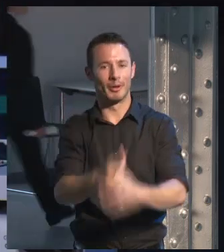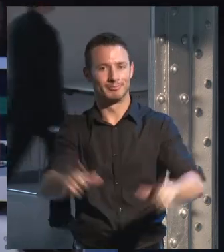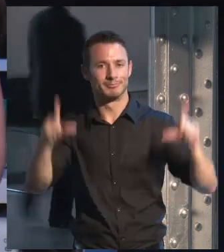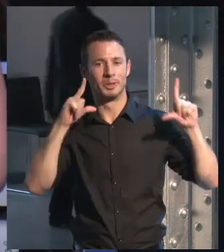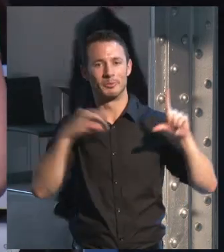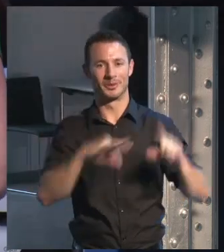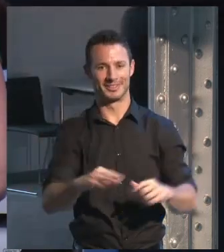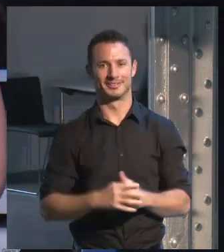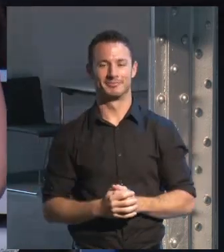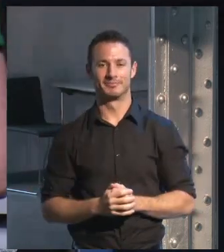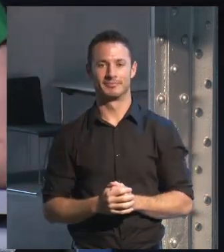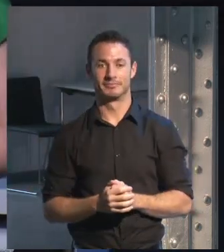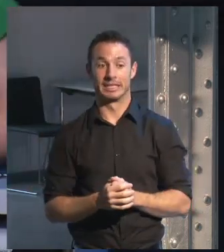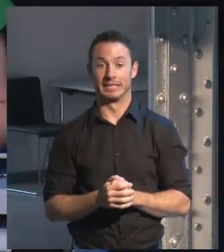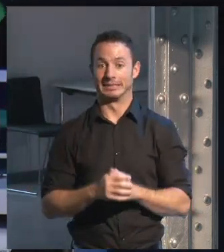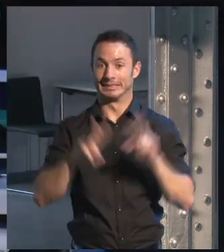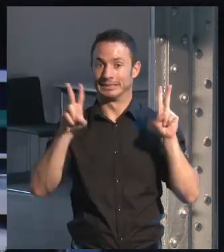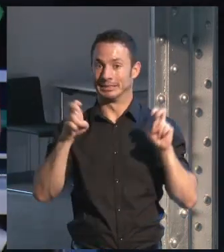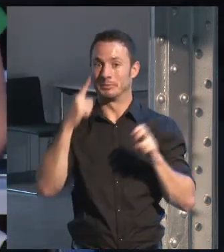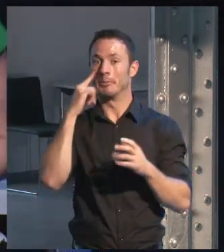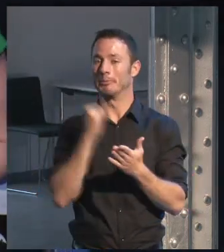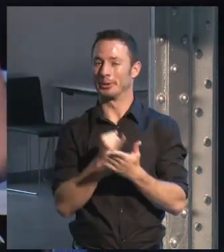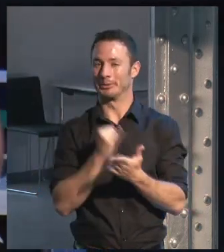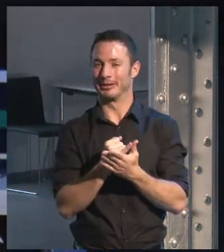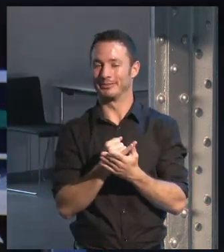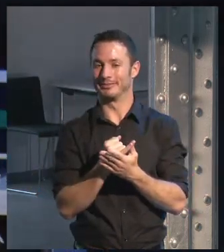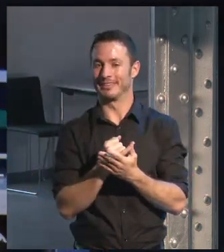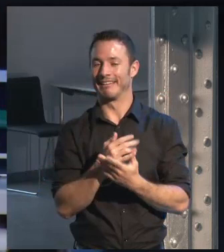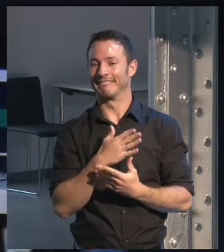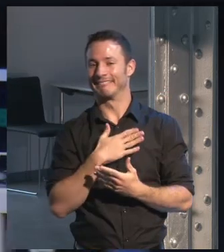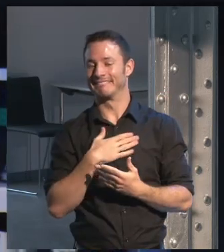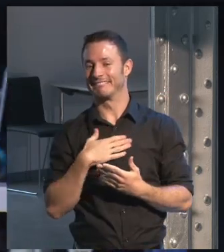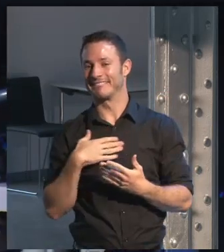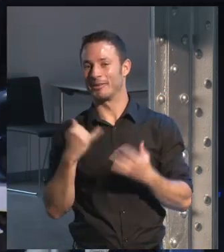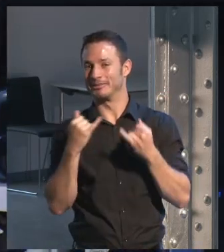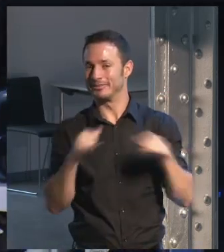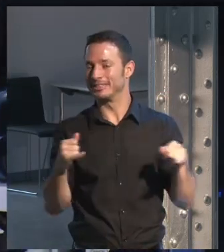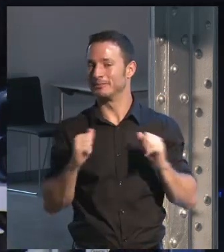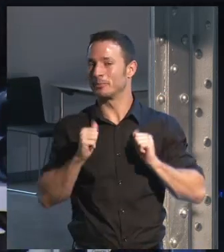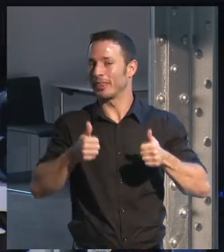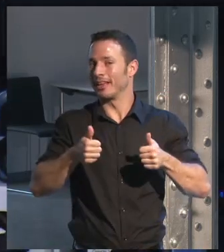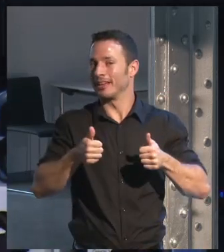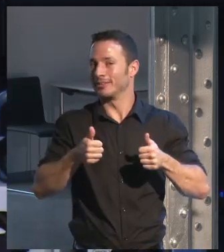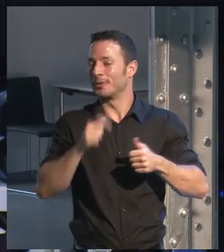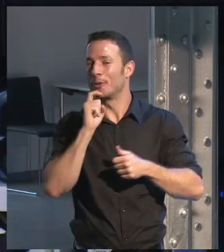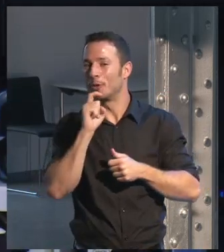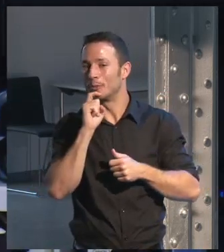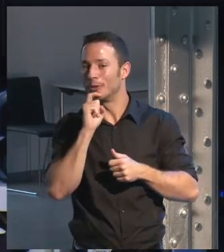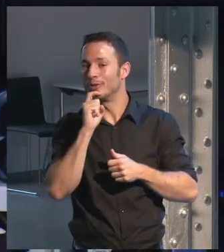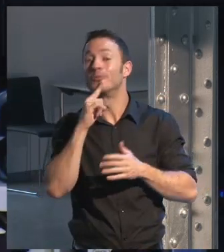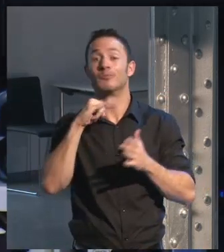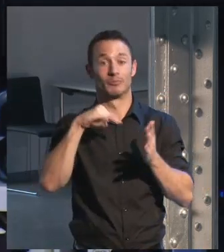Y hablando de probar, queríamos empezar este evento con uno de los proyectos que